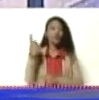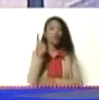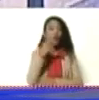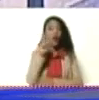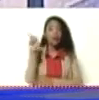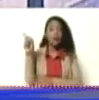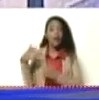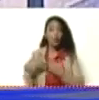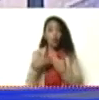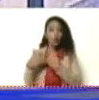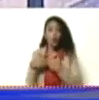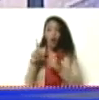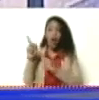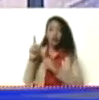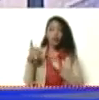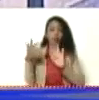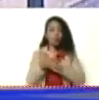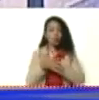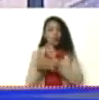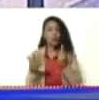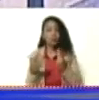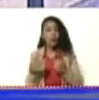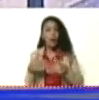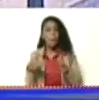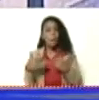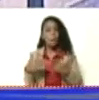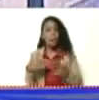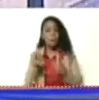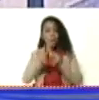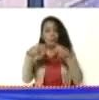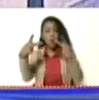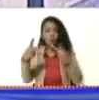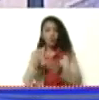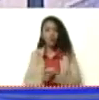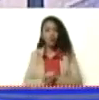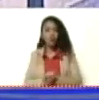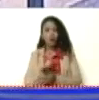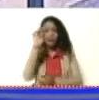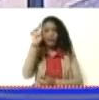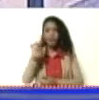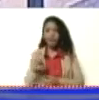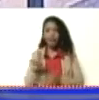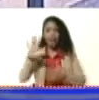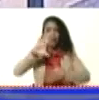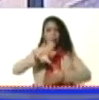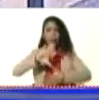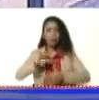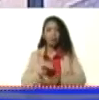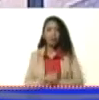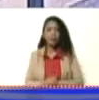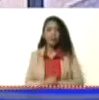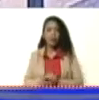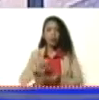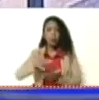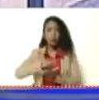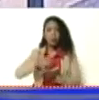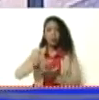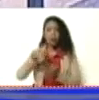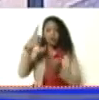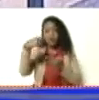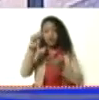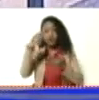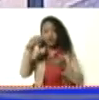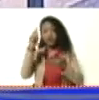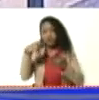se convierten en lobbies mediáticos. Panamá Post, el Diario de las Américas, el Miami Herald, el